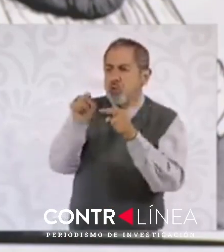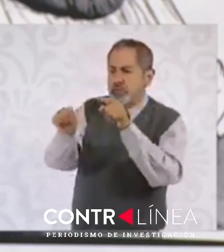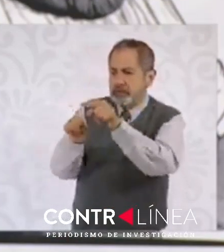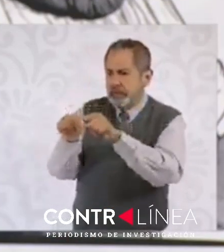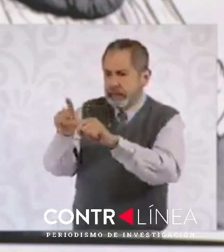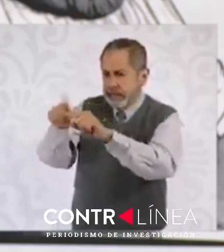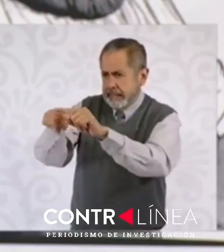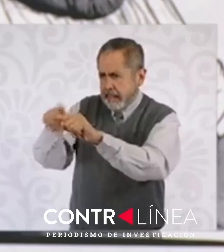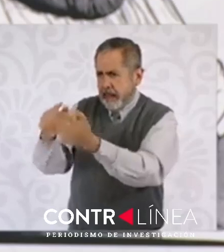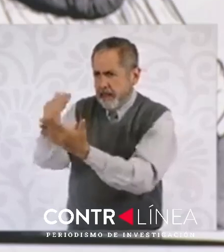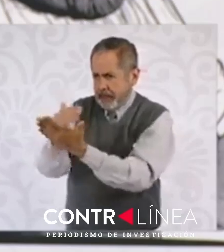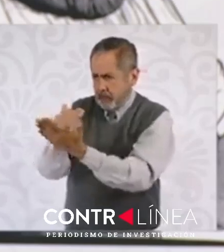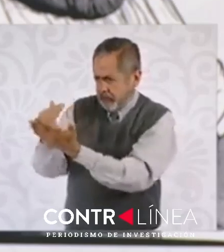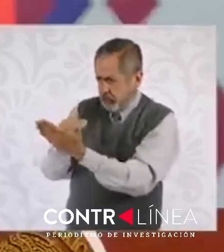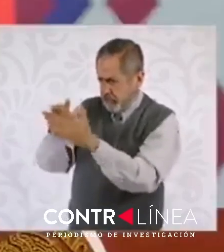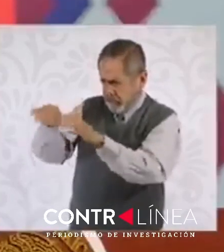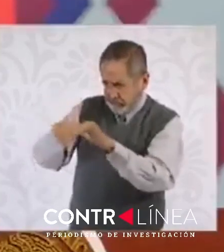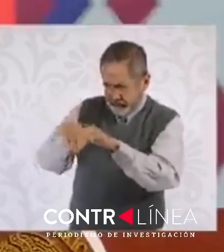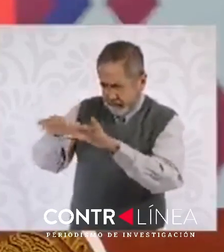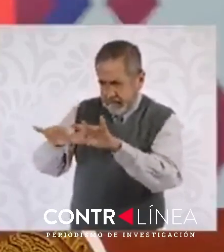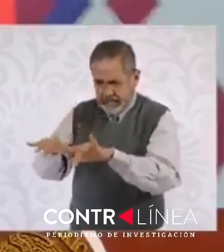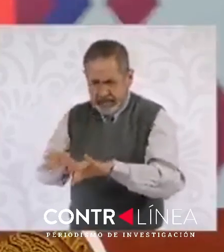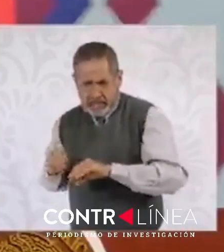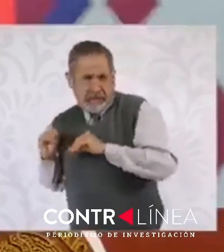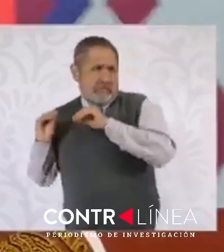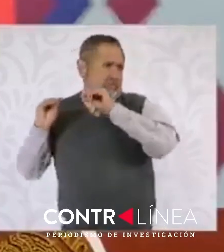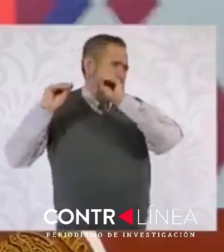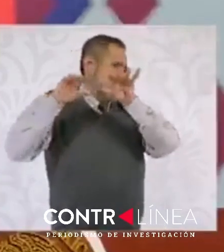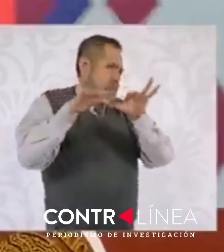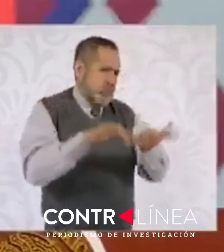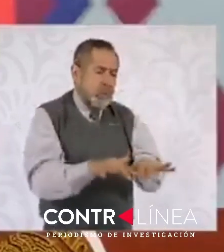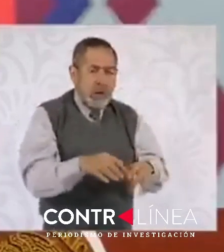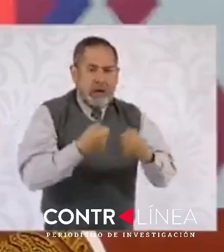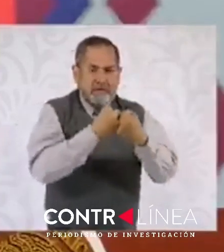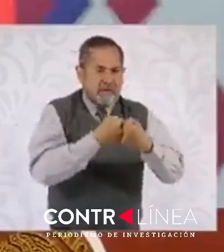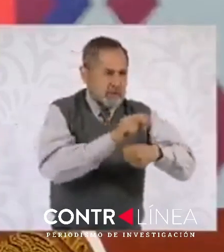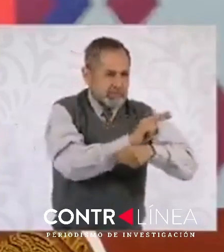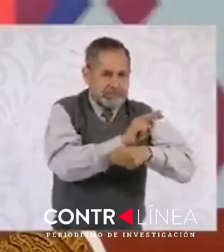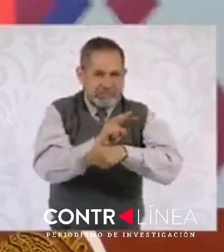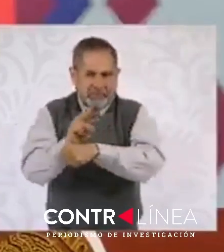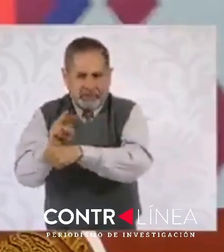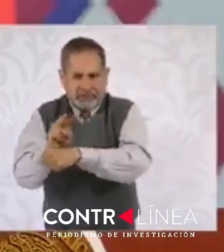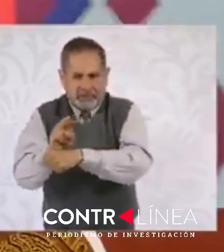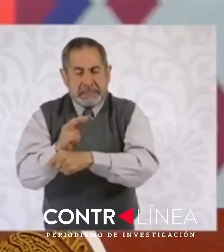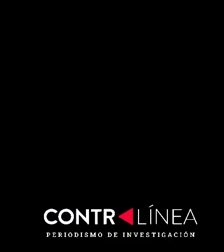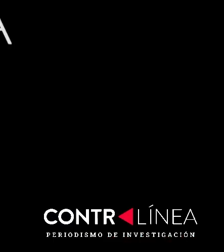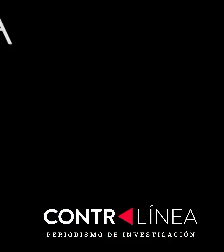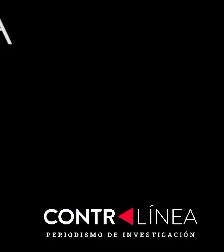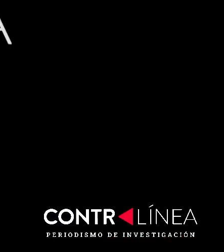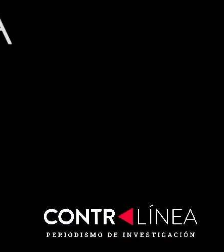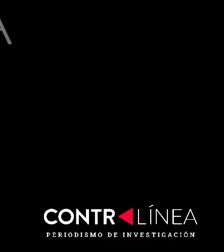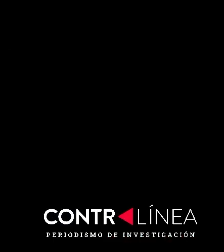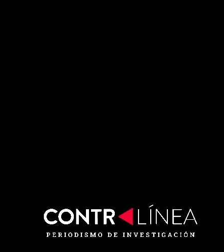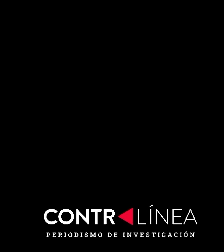y reforzar pues de distintas maneras todas las zonas del país como lo tenemos ahora.